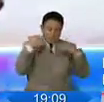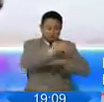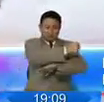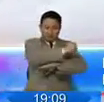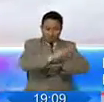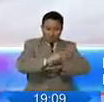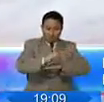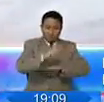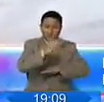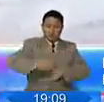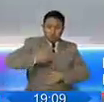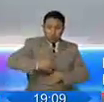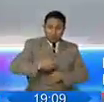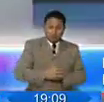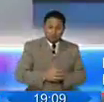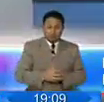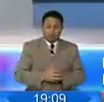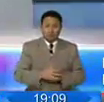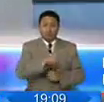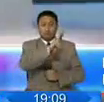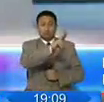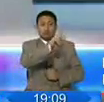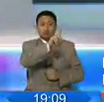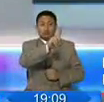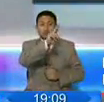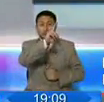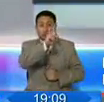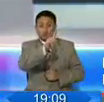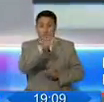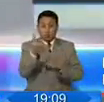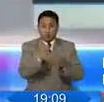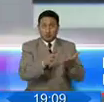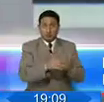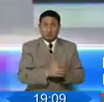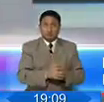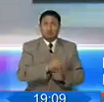Borondón y Durán. De los 211 asesinatos, el